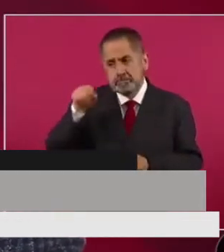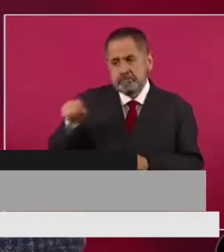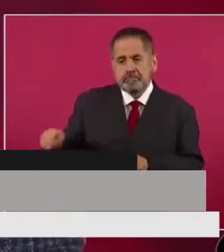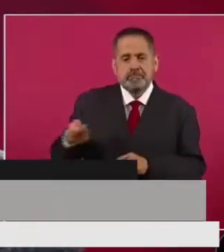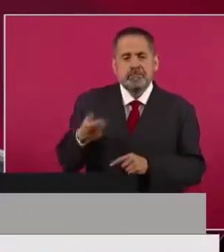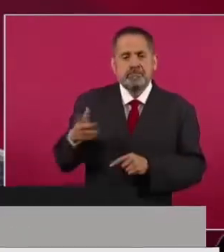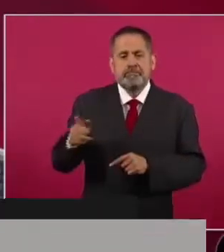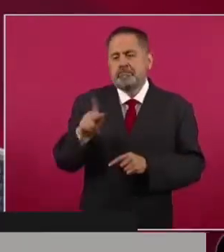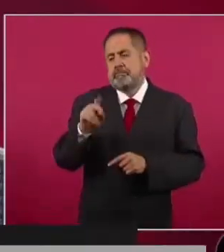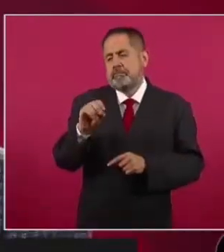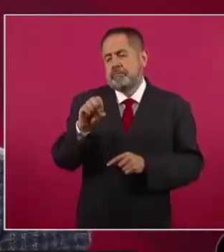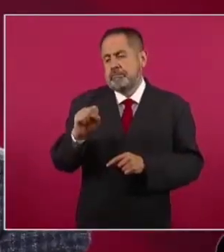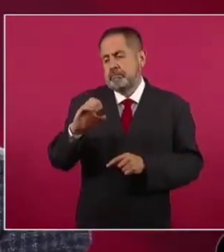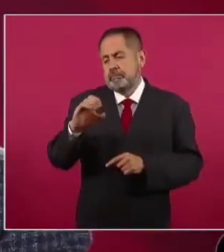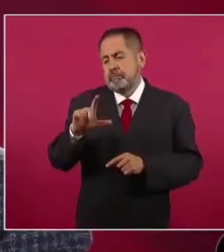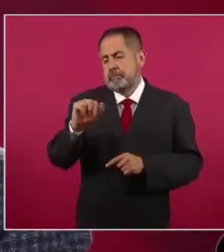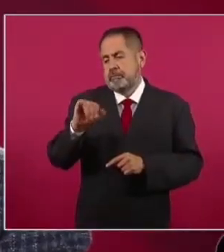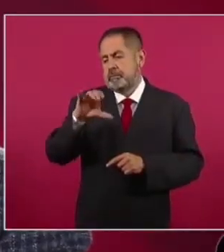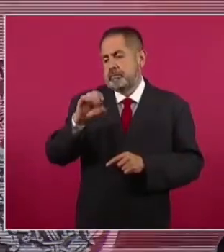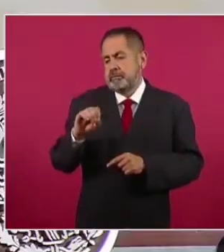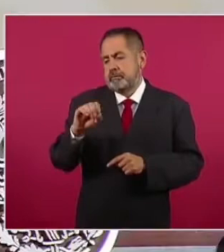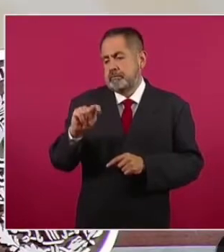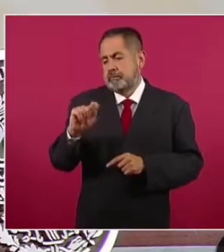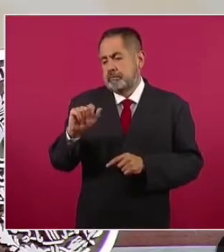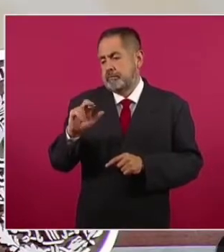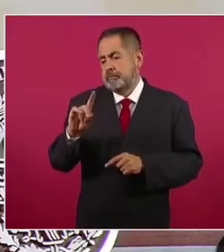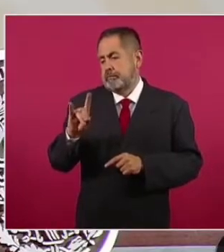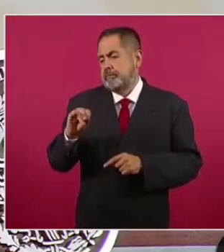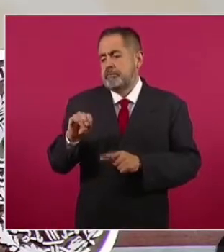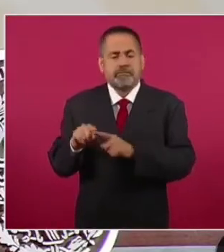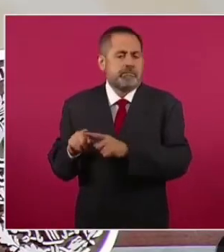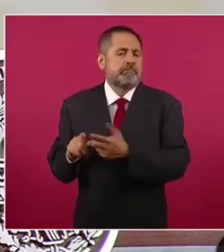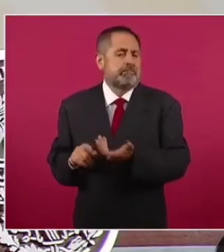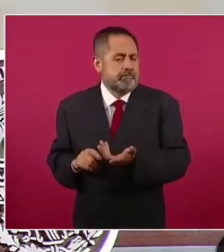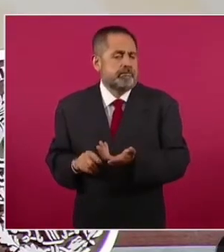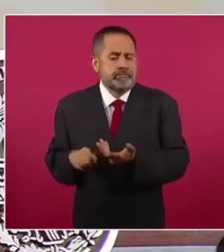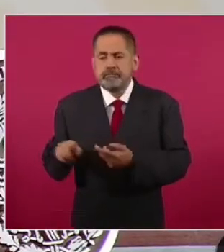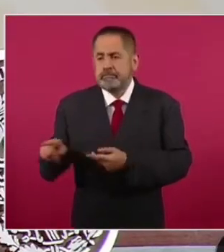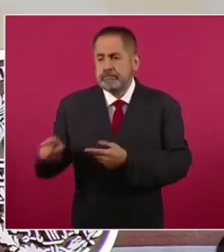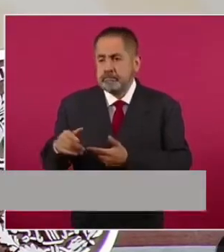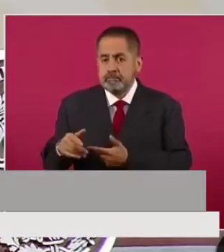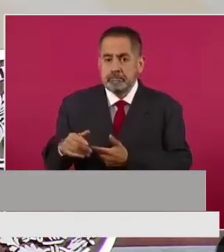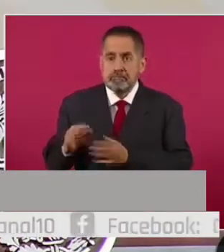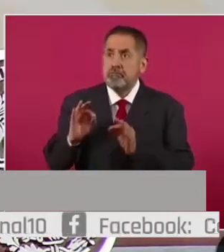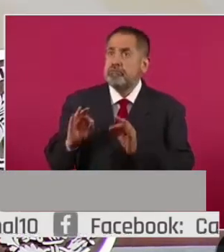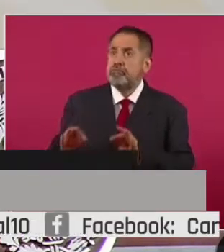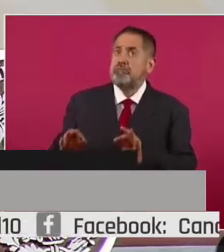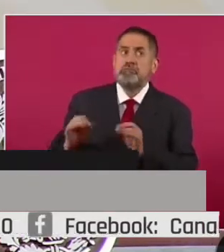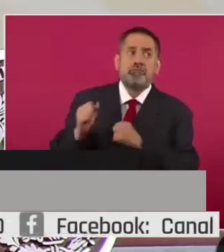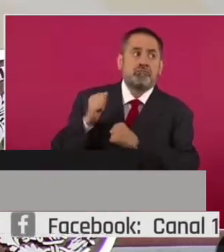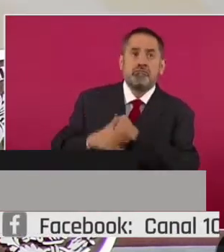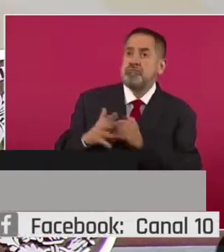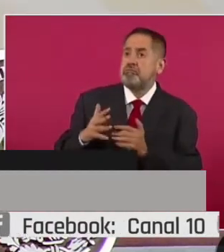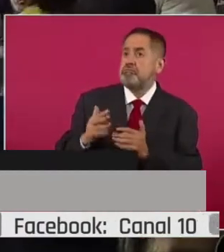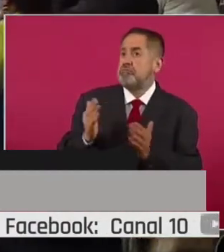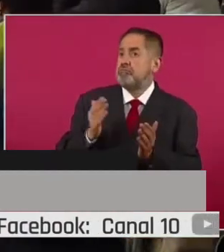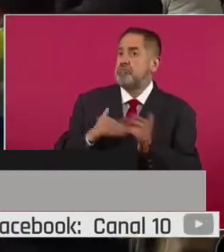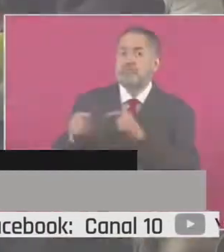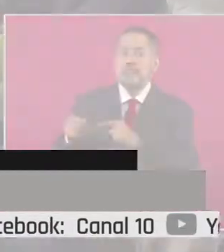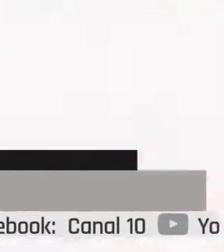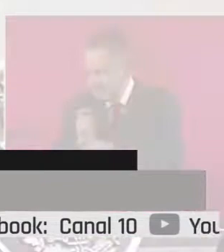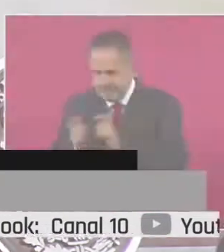tardío y tiene un desarrollo importante hasta los primeros siglos de nuestra